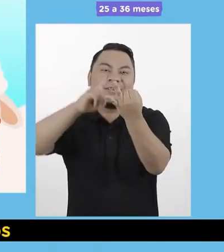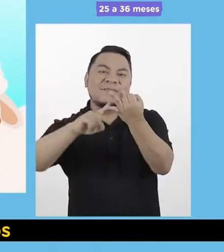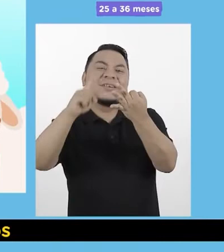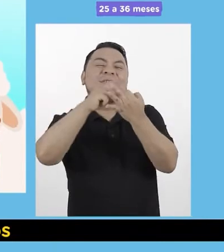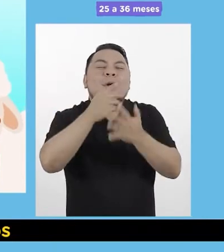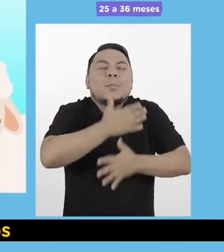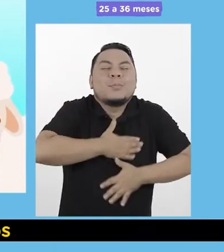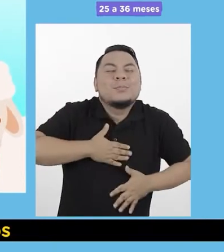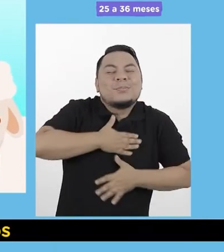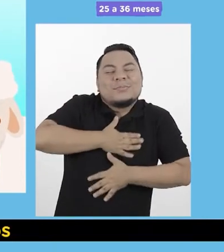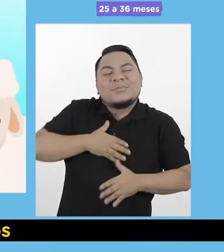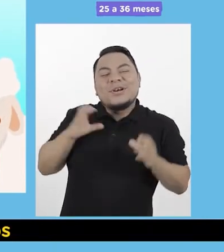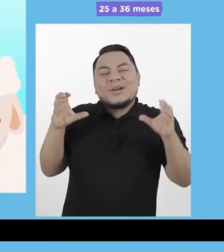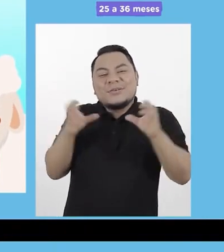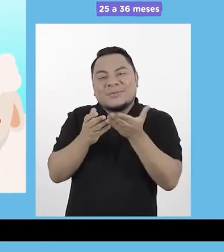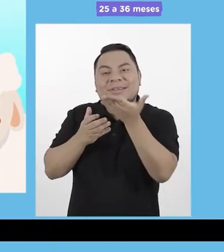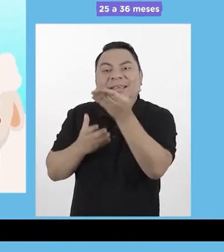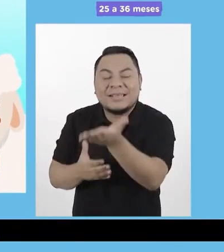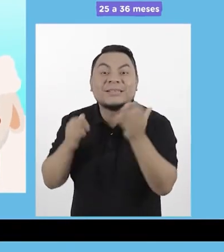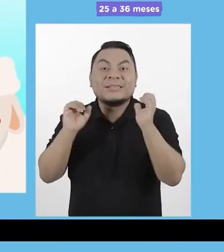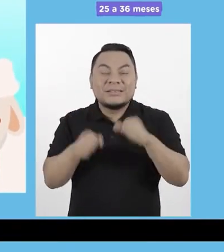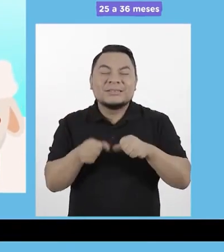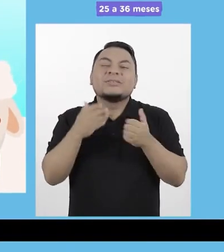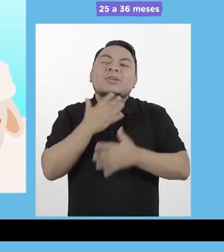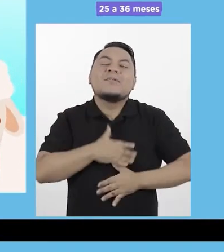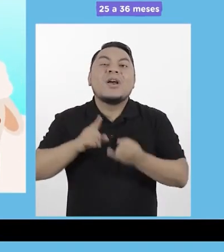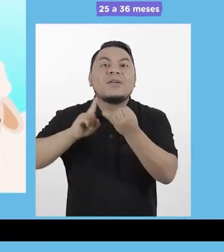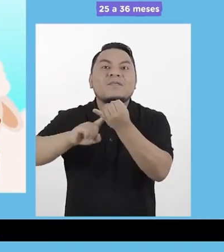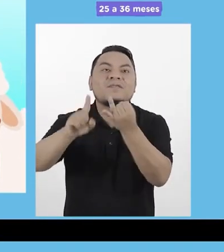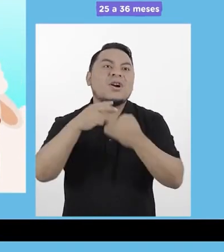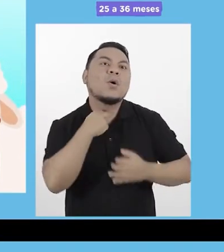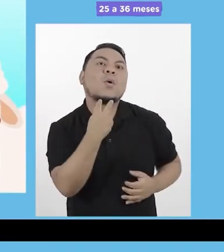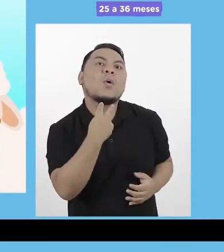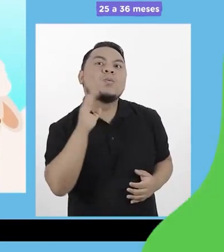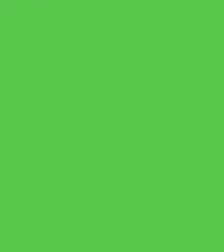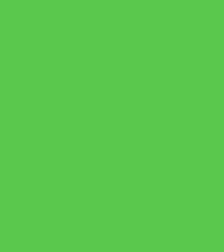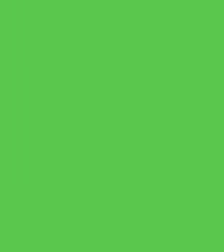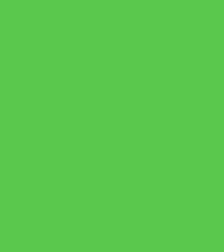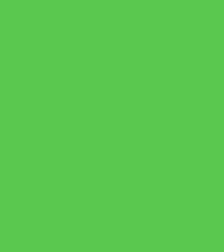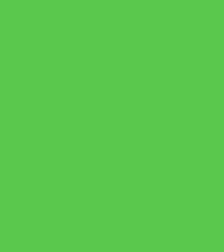muy divertidos, y hacen diferentes